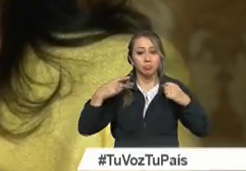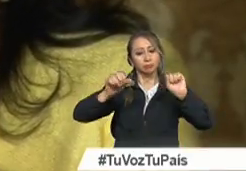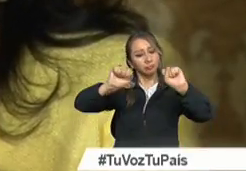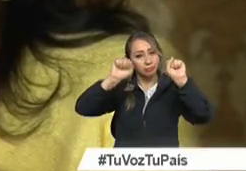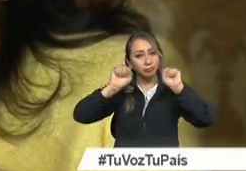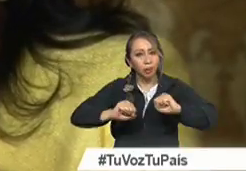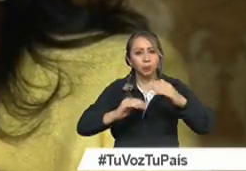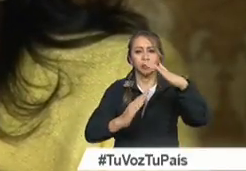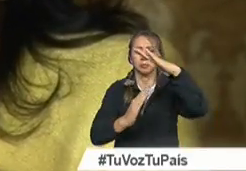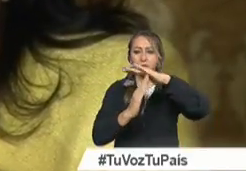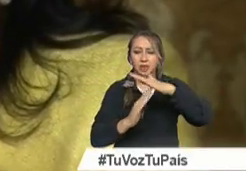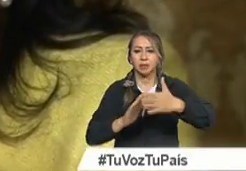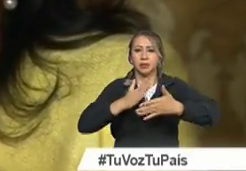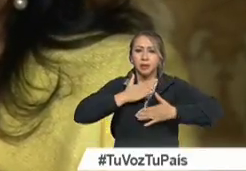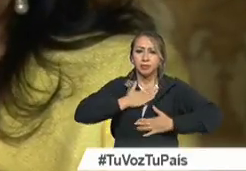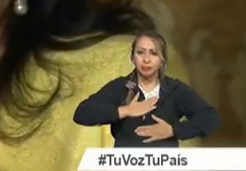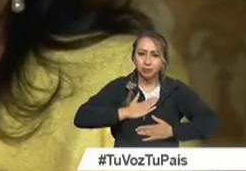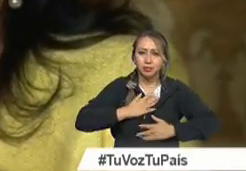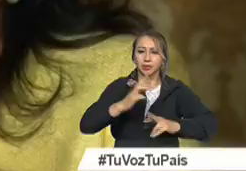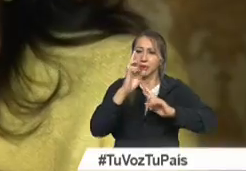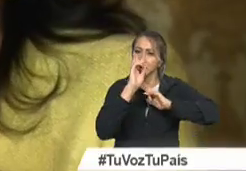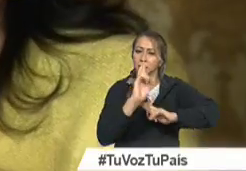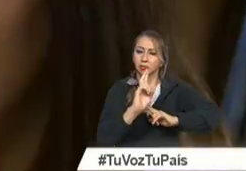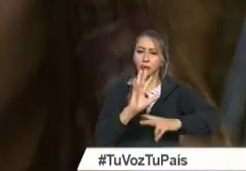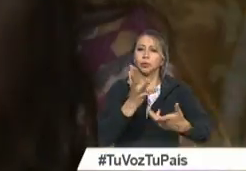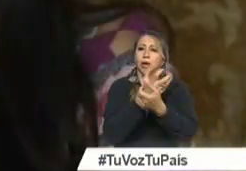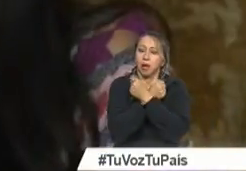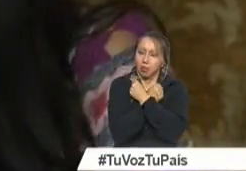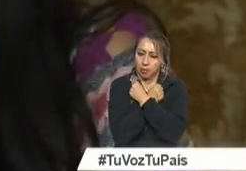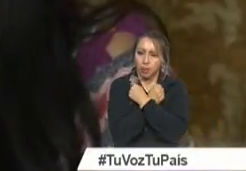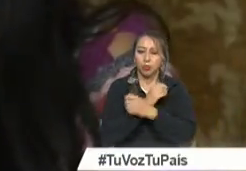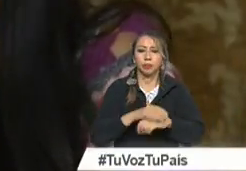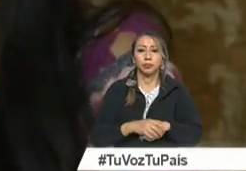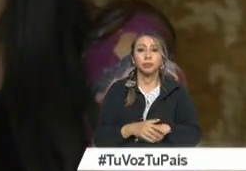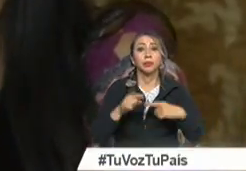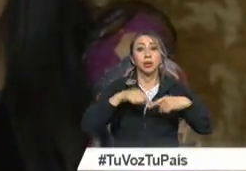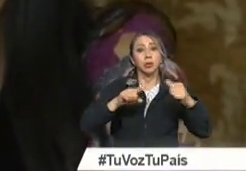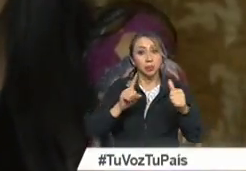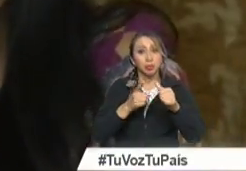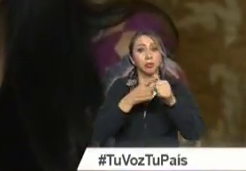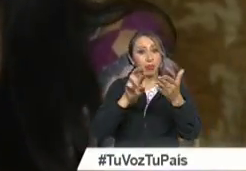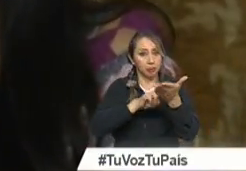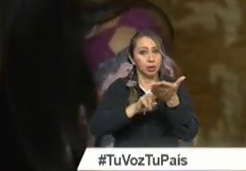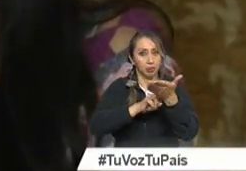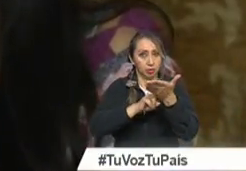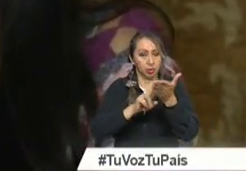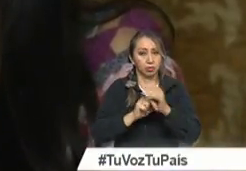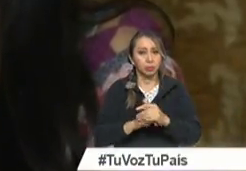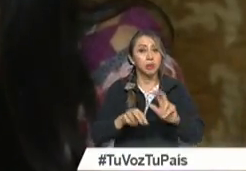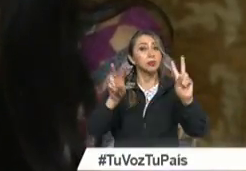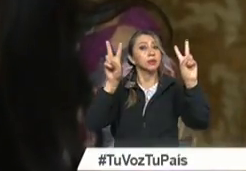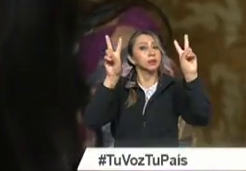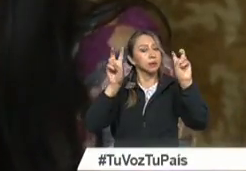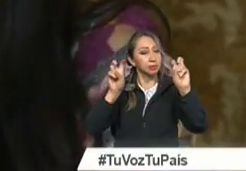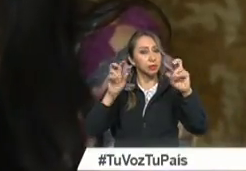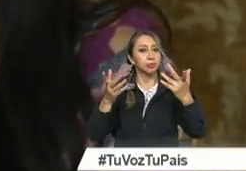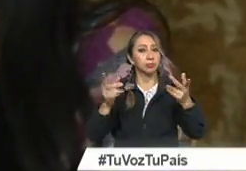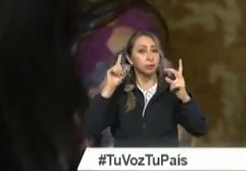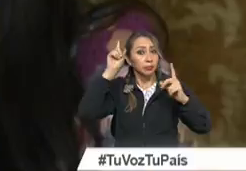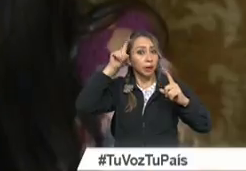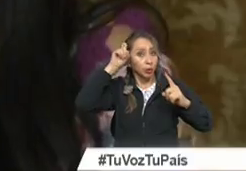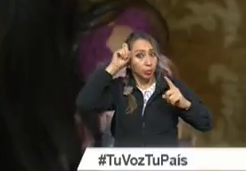tener paz tranquilidad respeto y por qué no decir amor esta es una primera reunión este es un tema que el gobierno